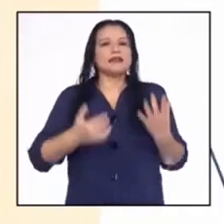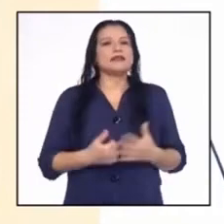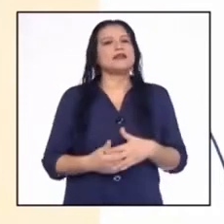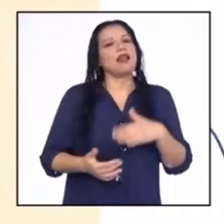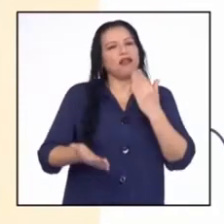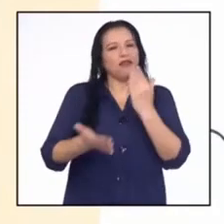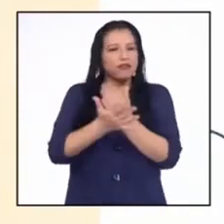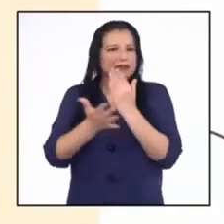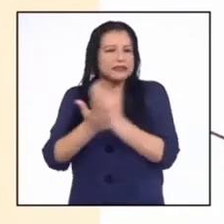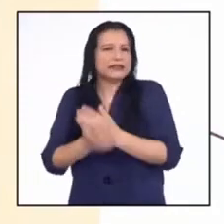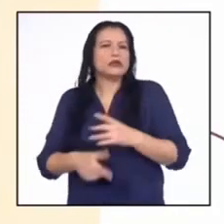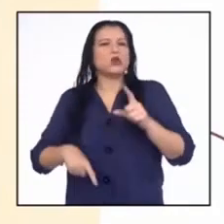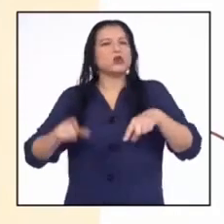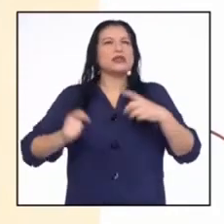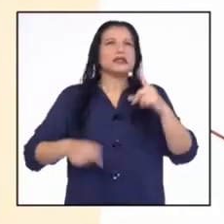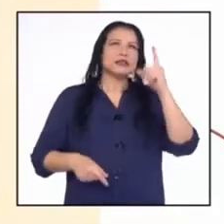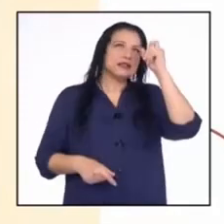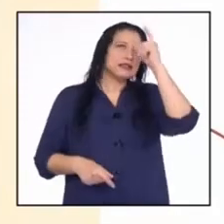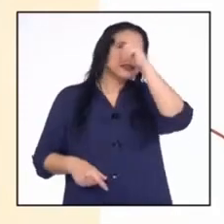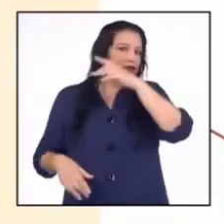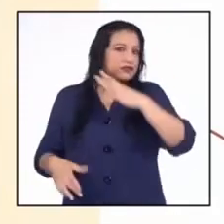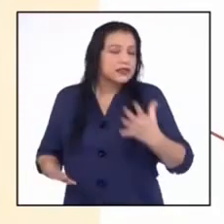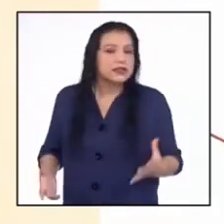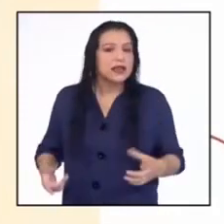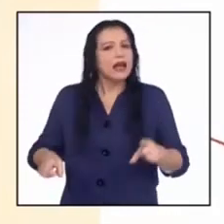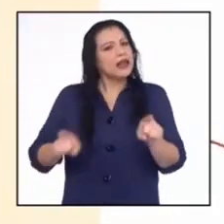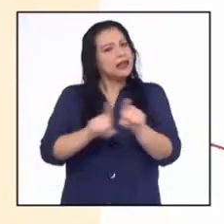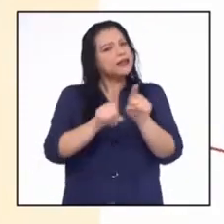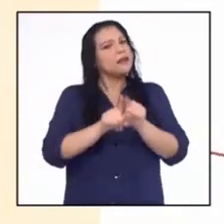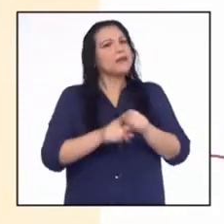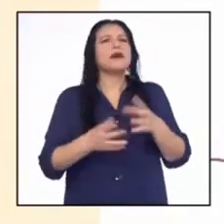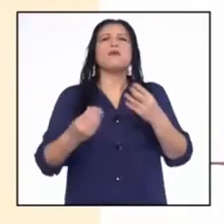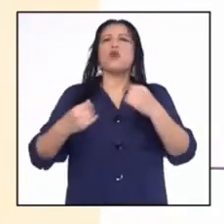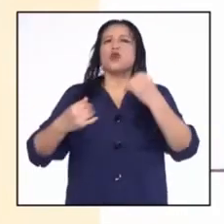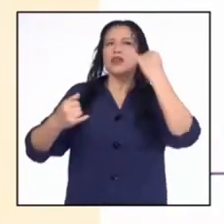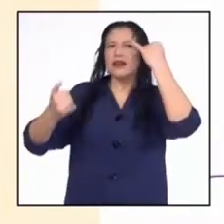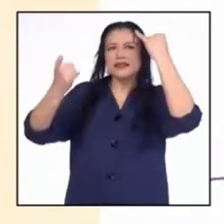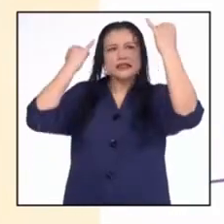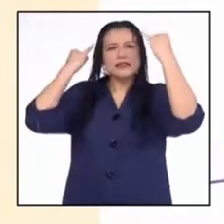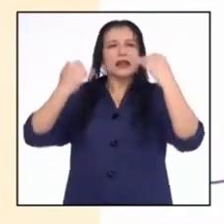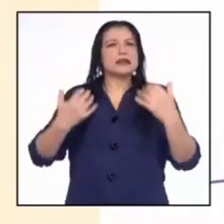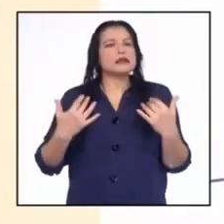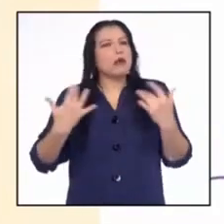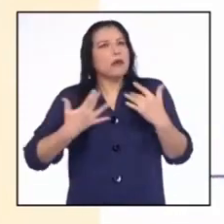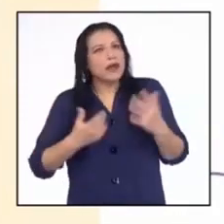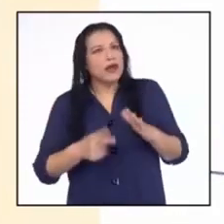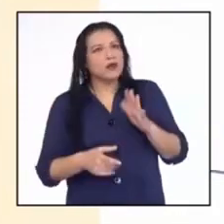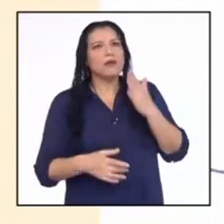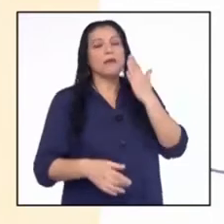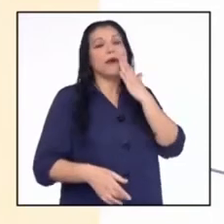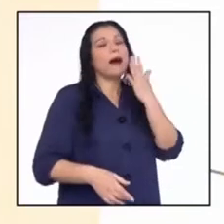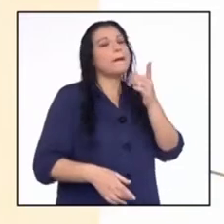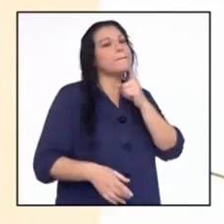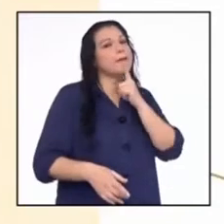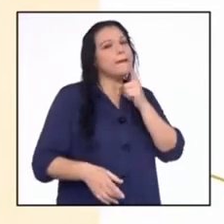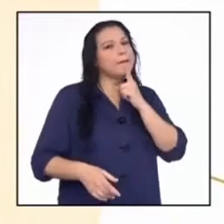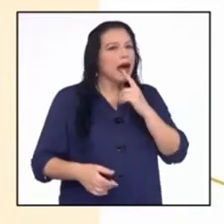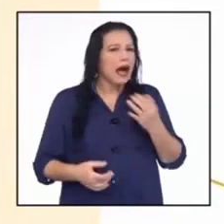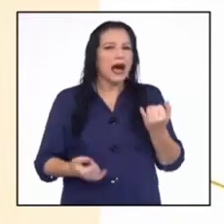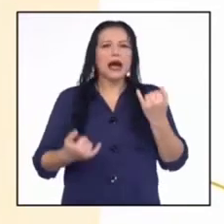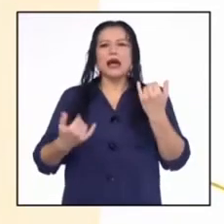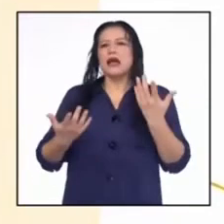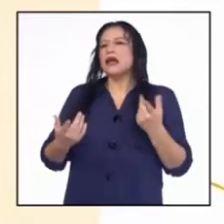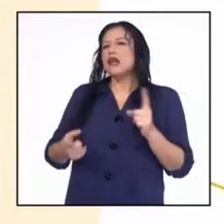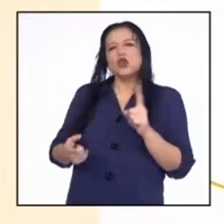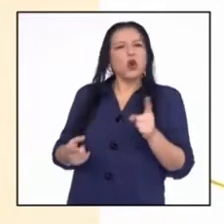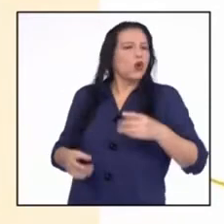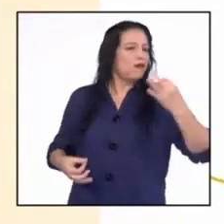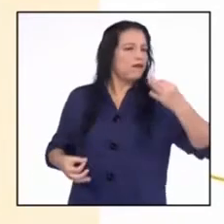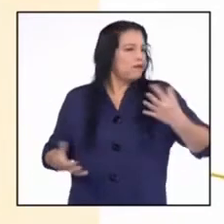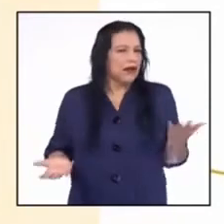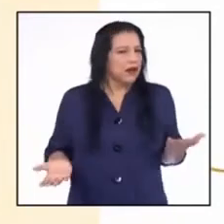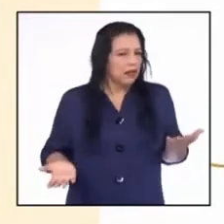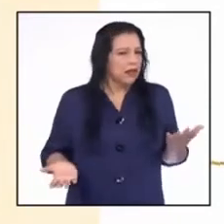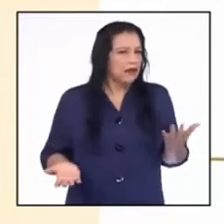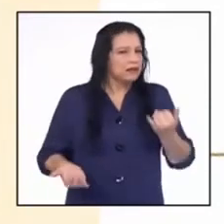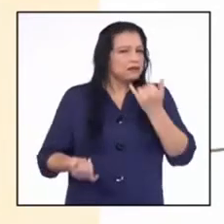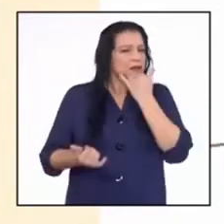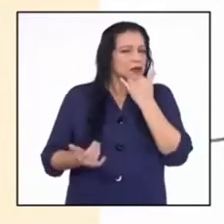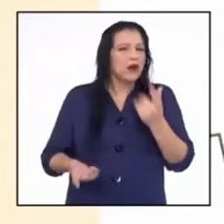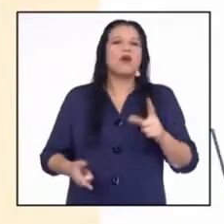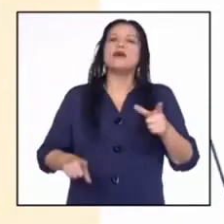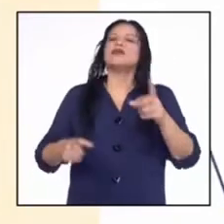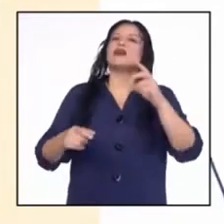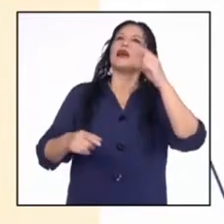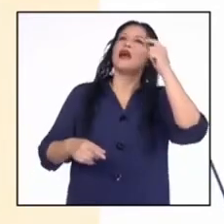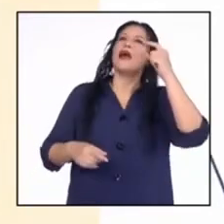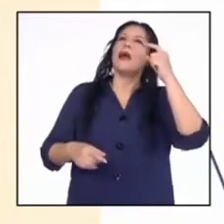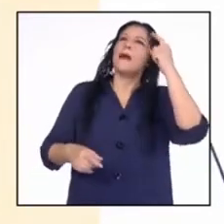molestosos y complicados. También es cierto que muchas ideas o miedos que tienen sus padres sobre ellas y ellos no son de verdad. Como eso de que